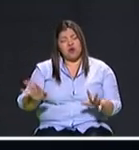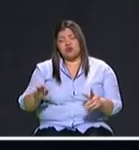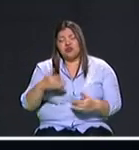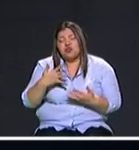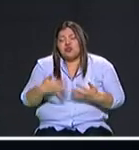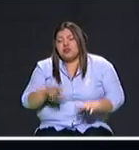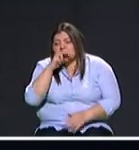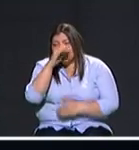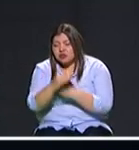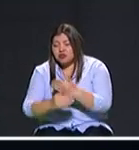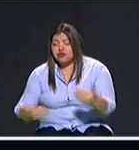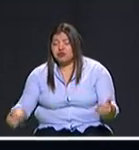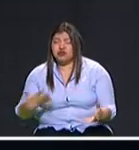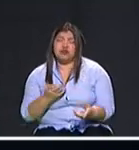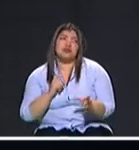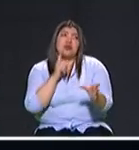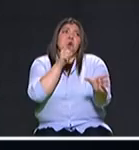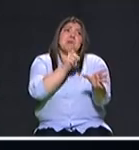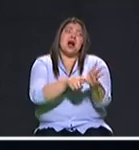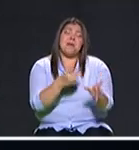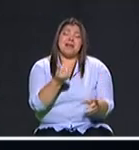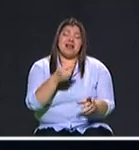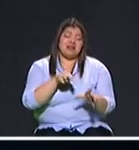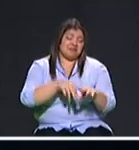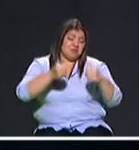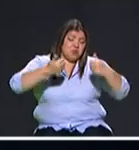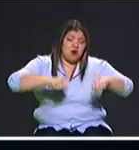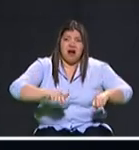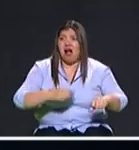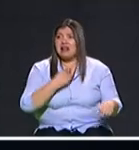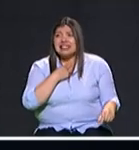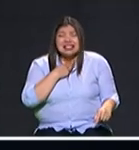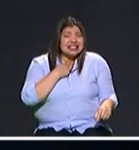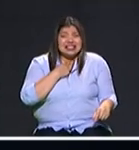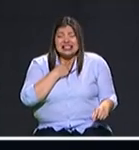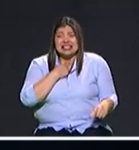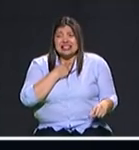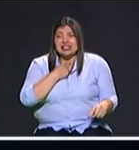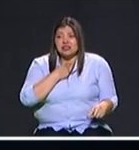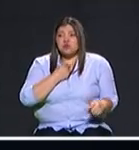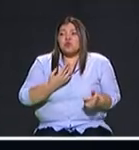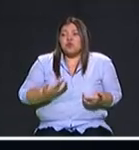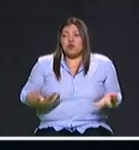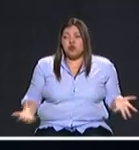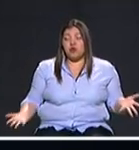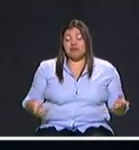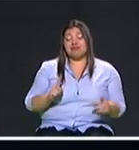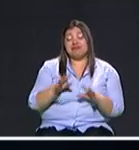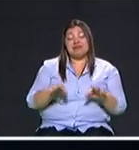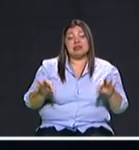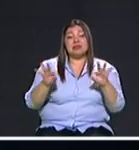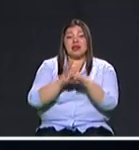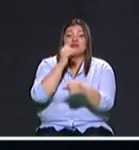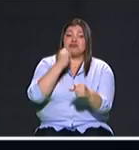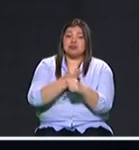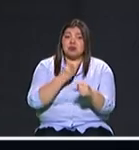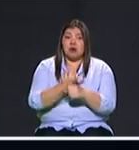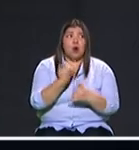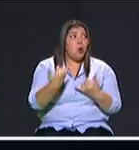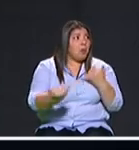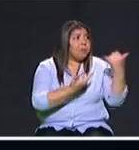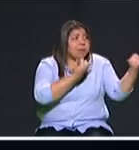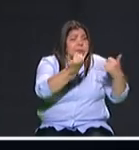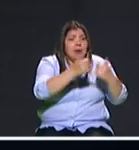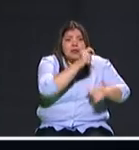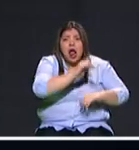estudios porque no tiene plata porque no tiene para los pasajes y eso es un reto para la ciudad lo como lo es el empleo y tenemos un desempleo que es el más alto